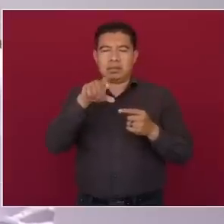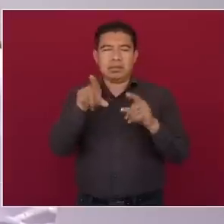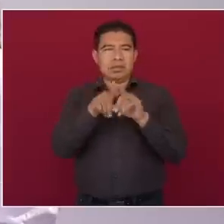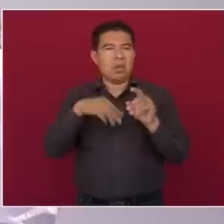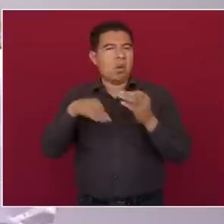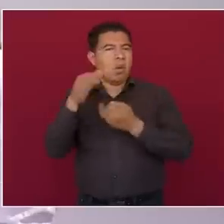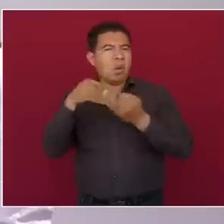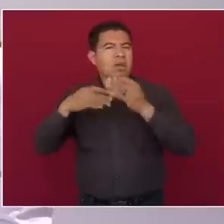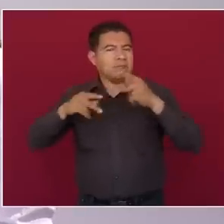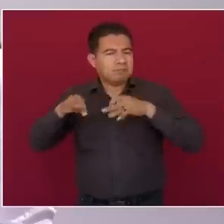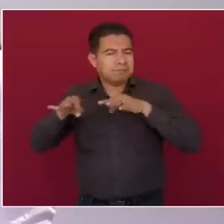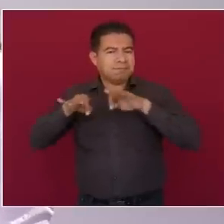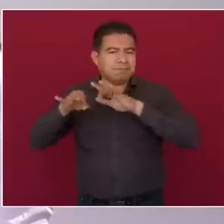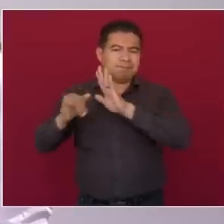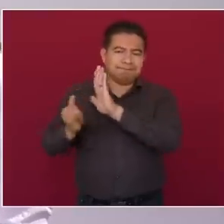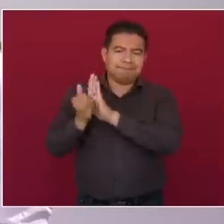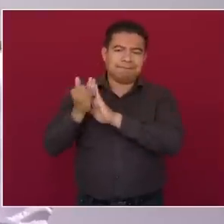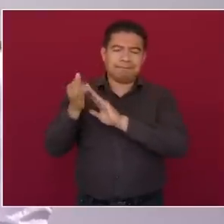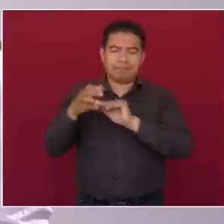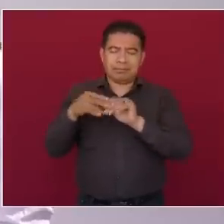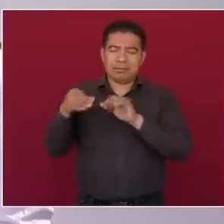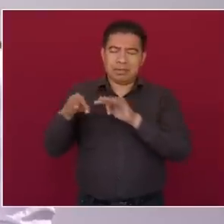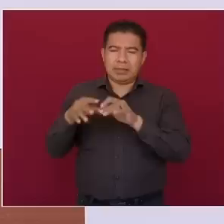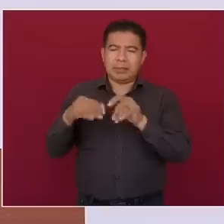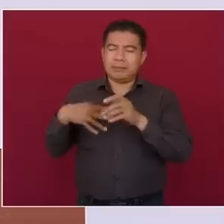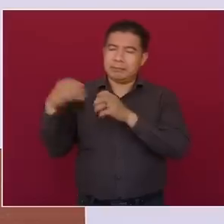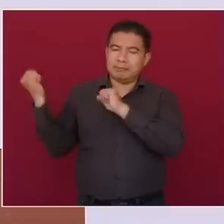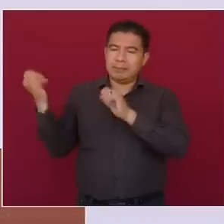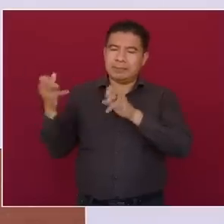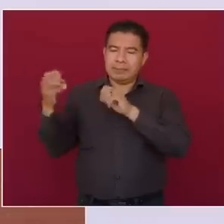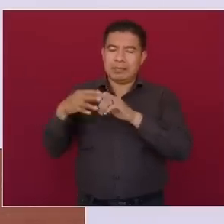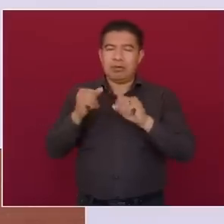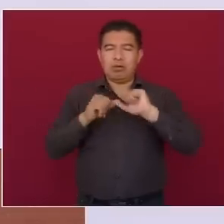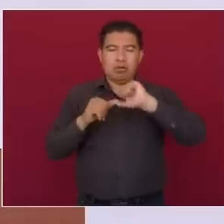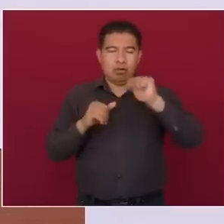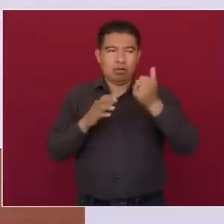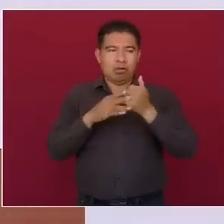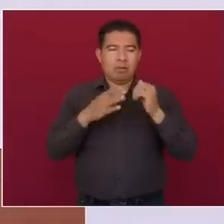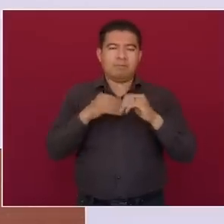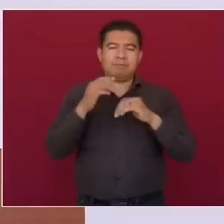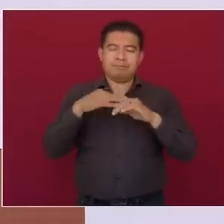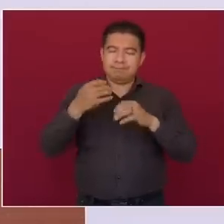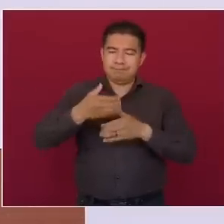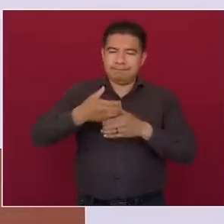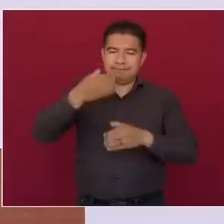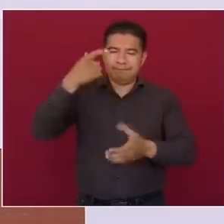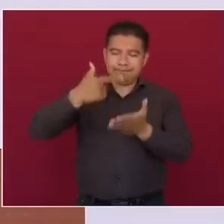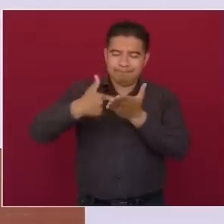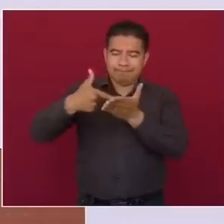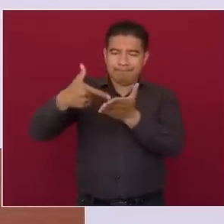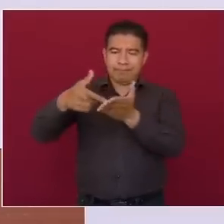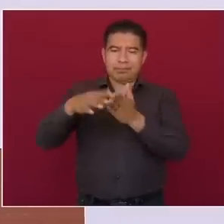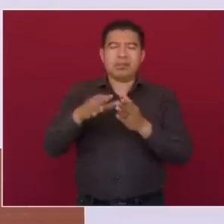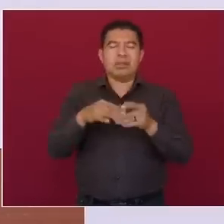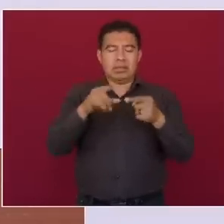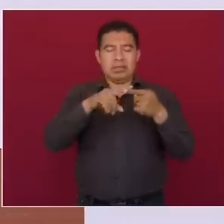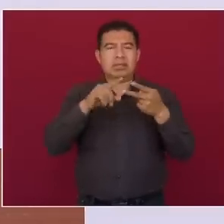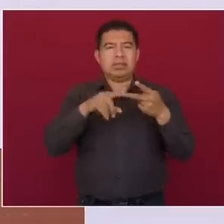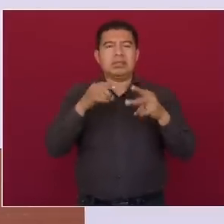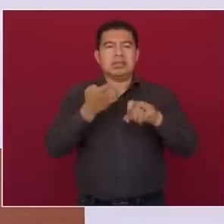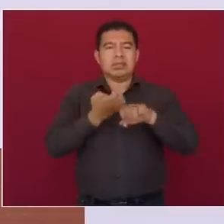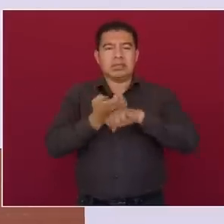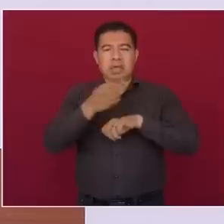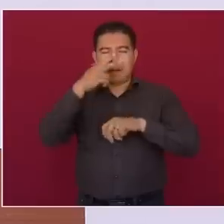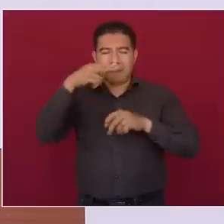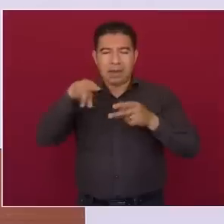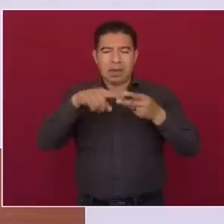proyecto. Empresas especialistas en estructuras en Hidalgo, Jalisco, Estado de México, Ciudad de México y Veracruz